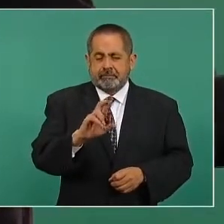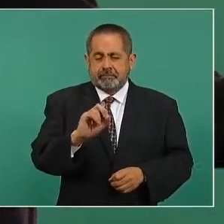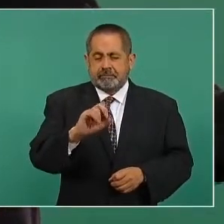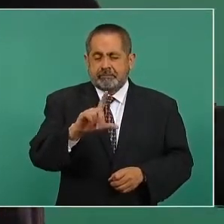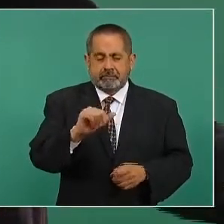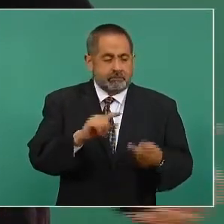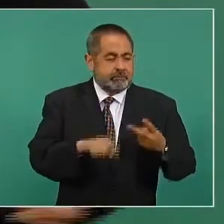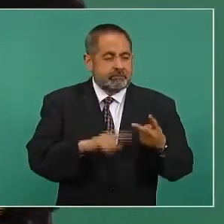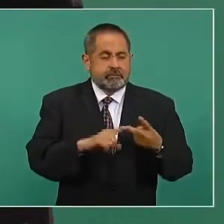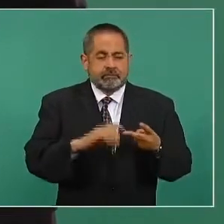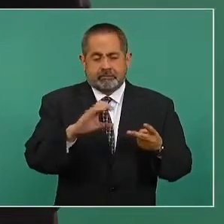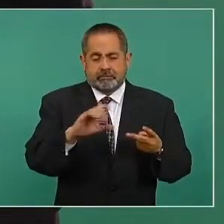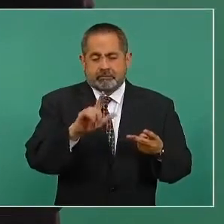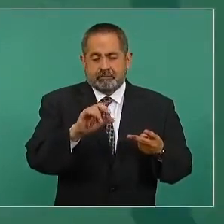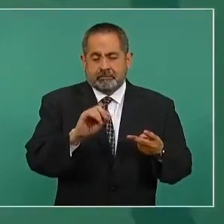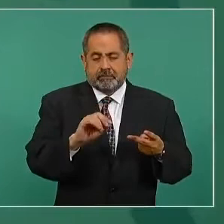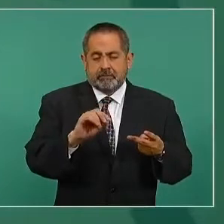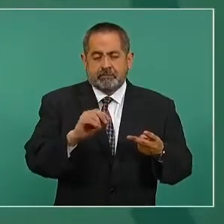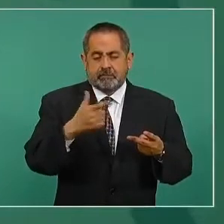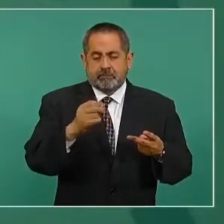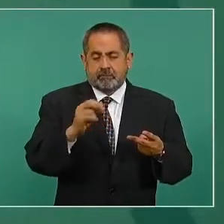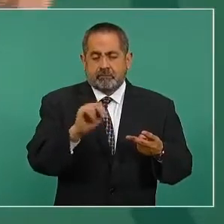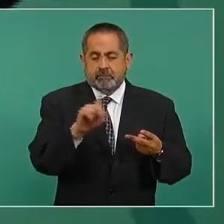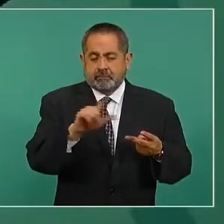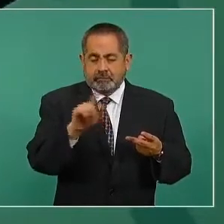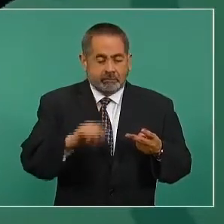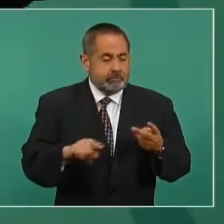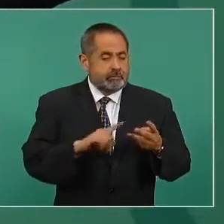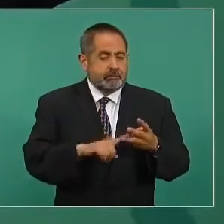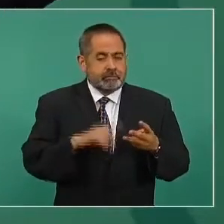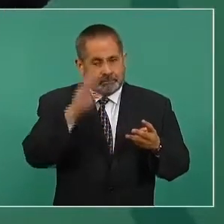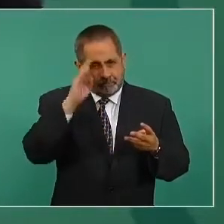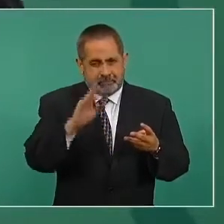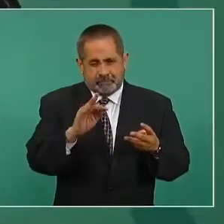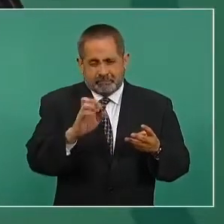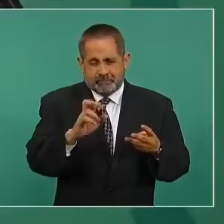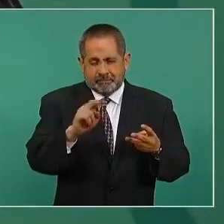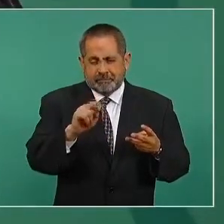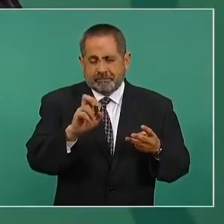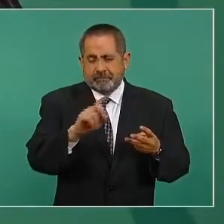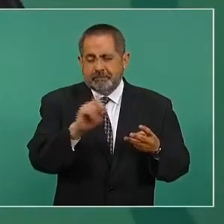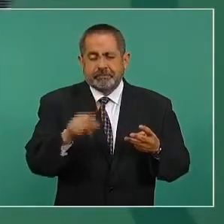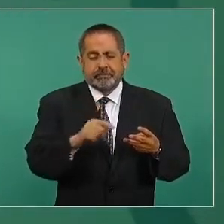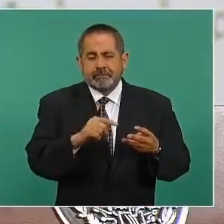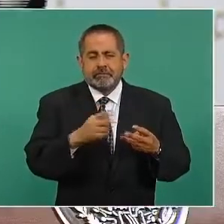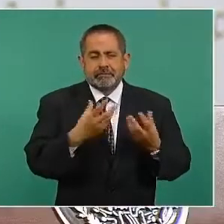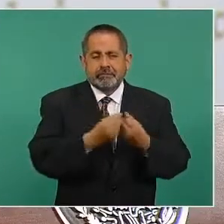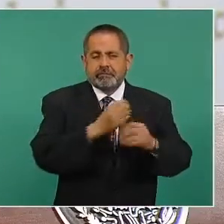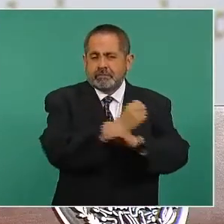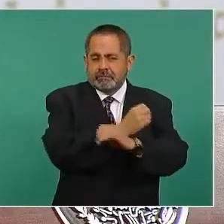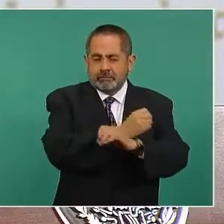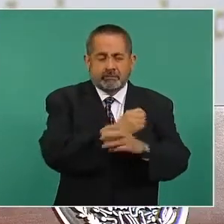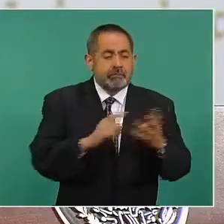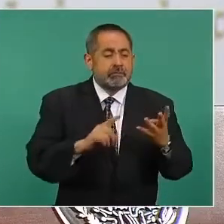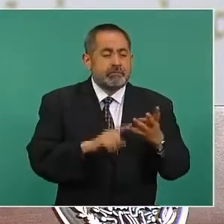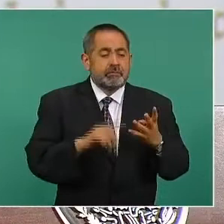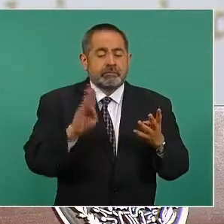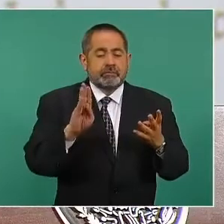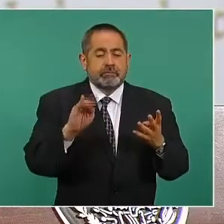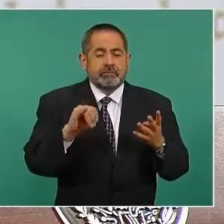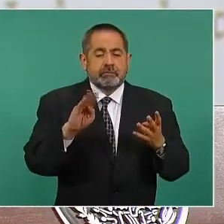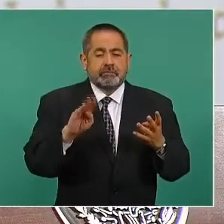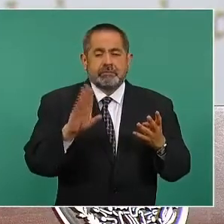y Claudio X González y el señor Fernández de los Oxxos y los de Bimbo?